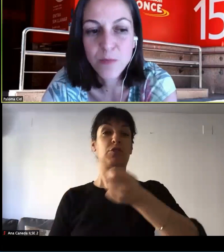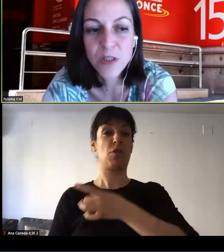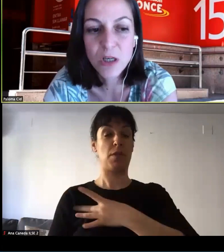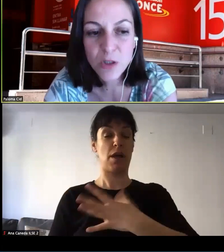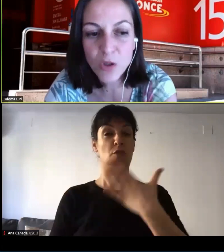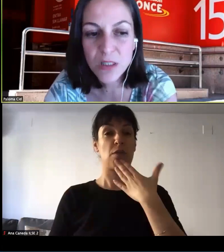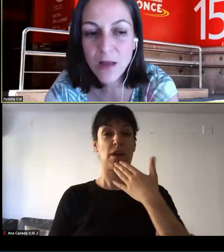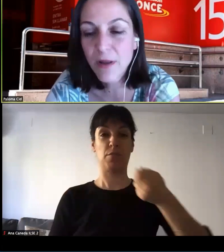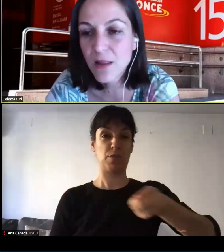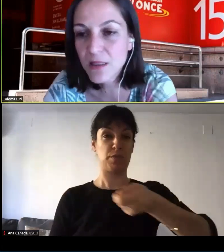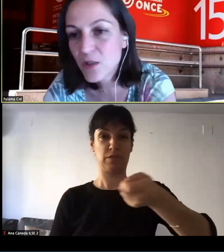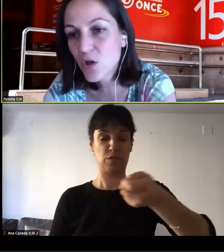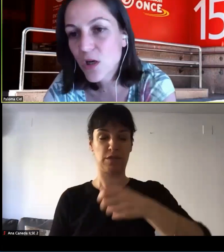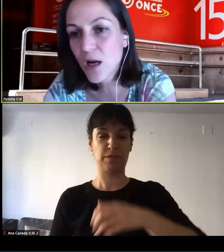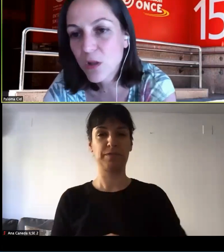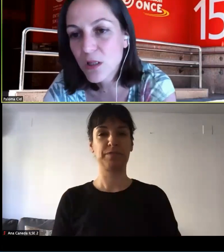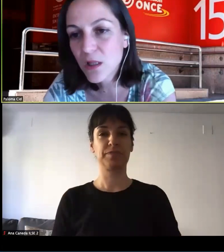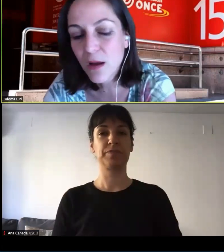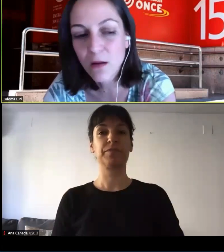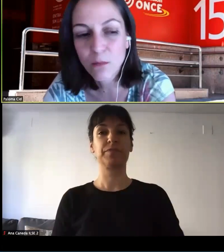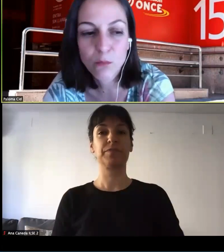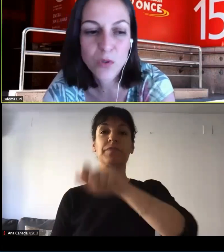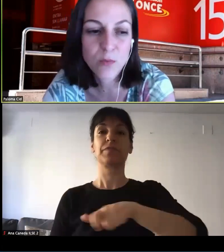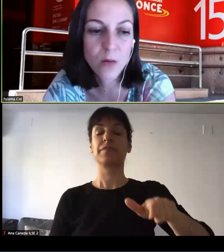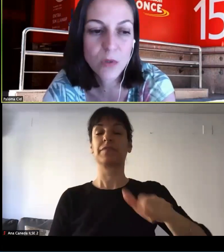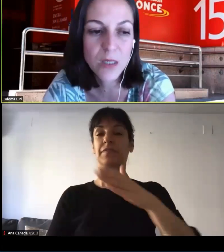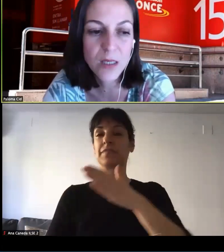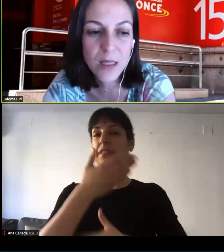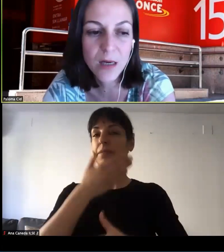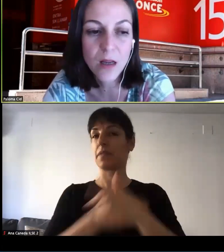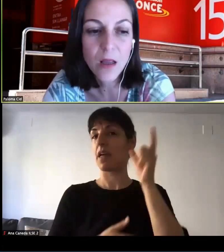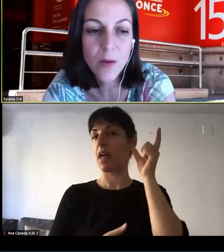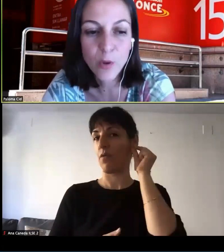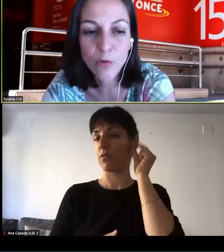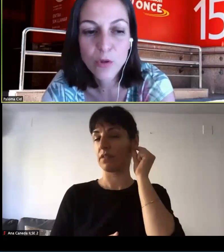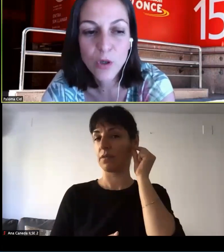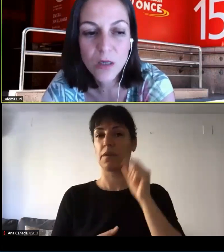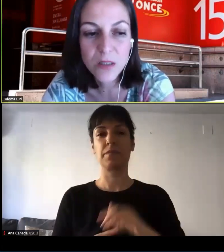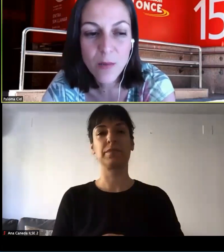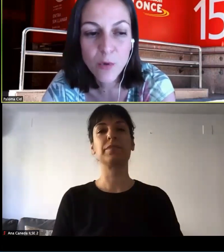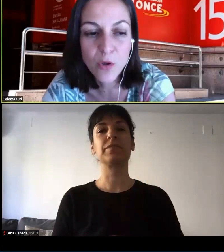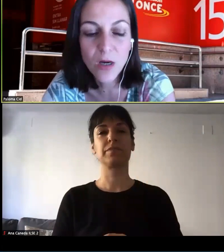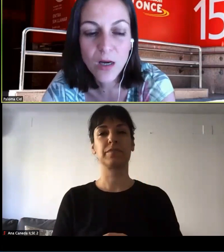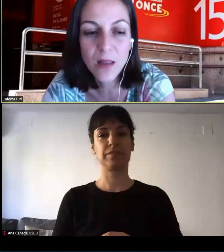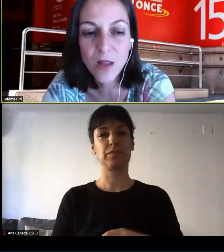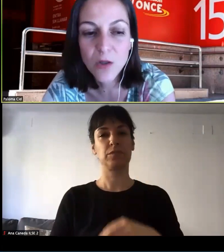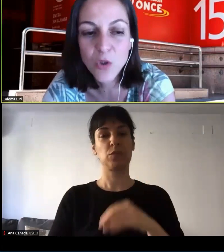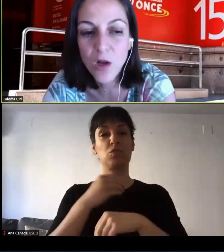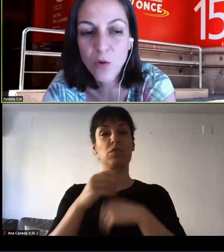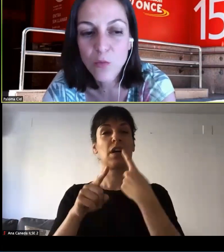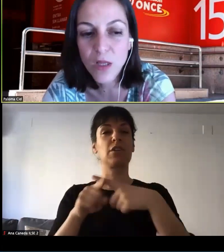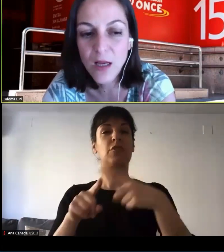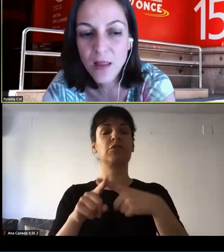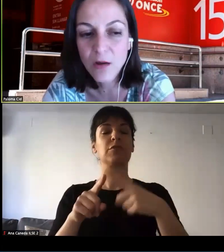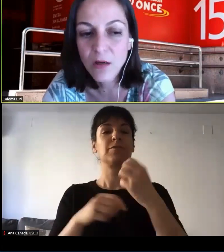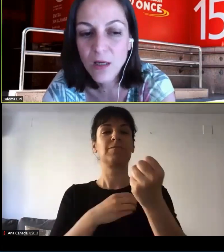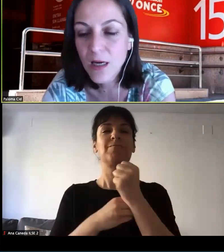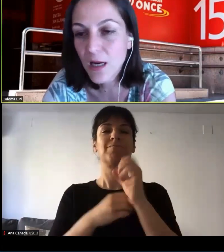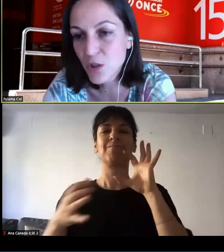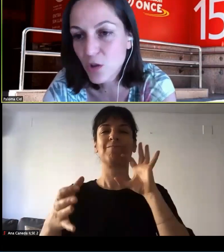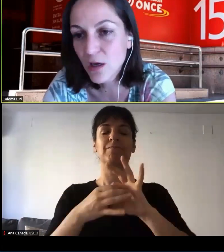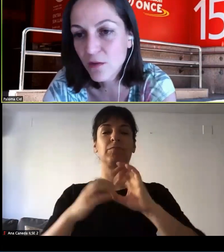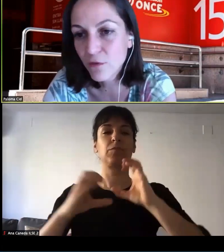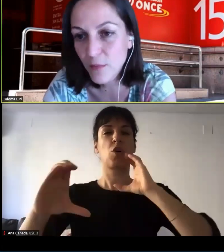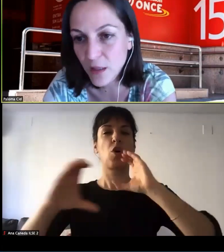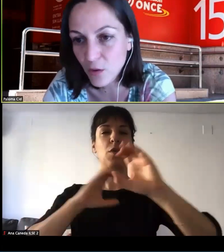Las personas con discapacidad sensorial auditiva pues van a utilizar productos de apoyo relacionados con la comunicación y la